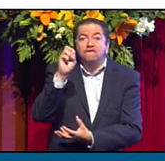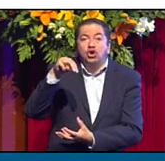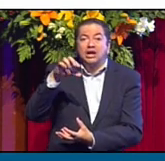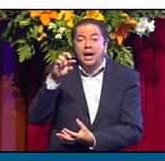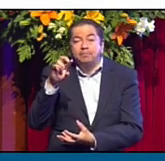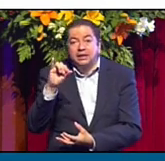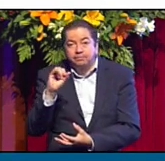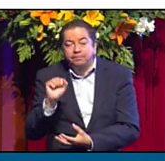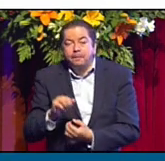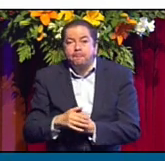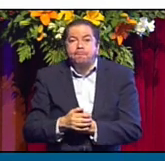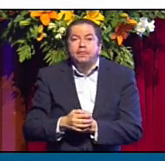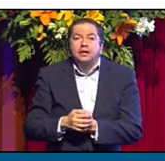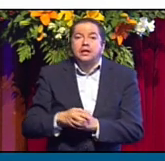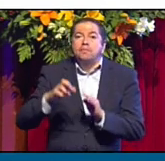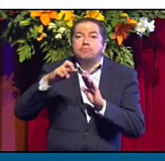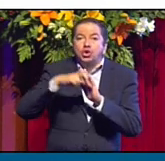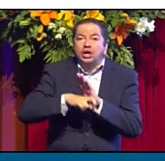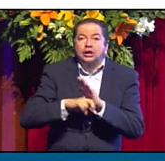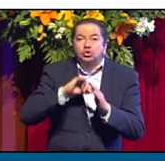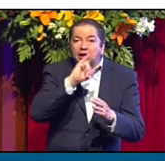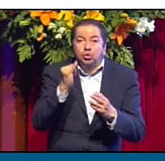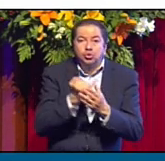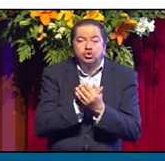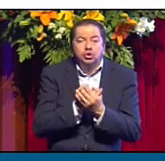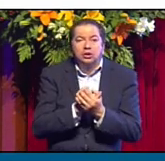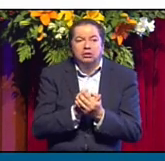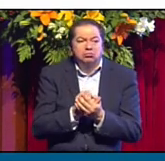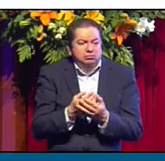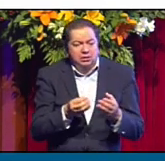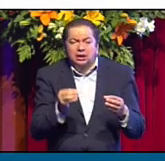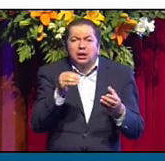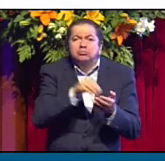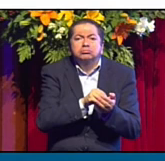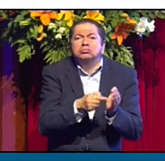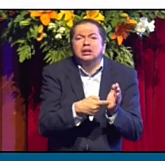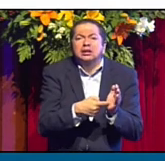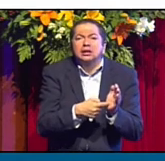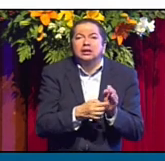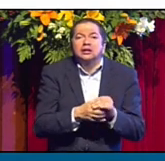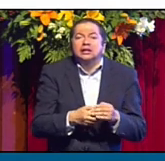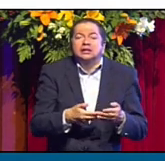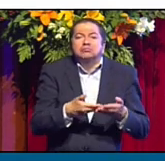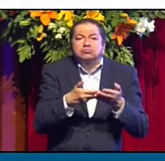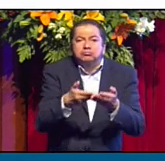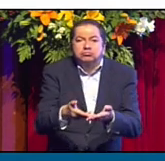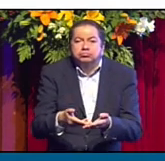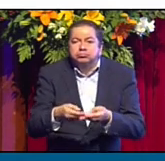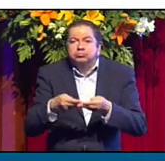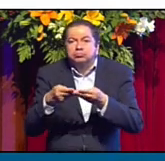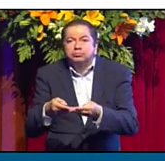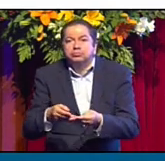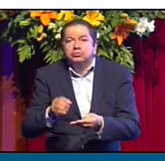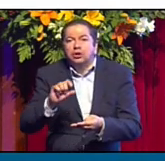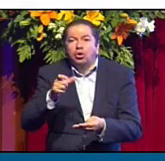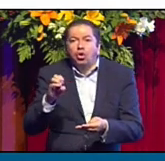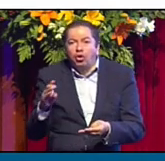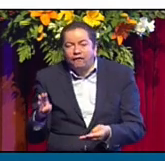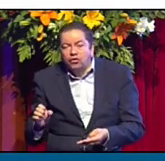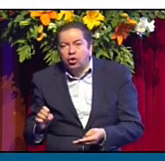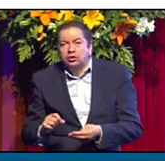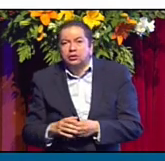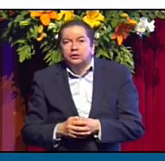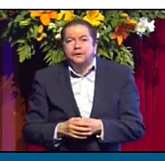Fondo Nacional de Proyectos de Inclusión. Y ustedes dicen, ¿y qué está ahí? Bueno, ahí tenemos implementos para Golbon,